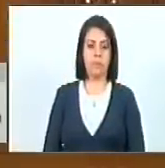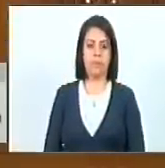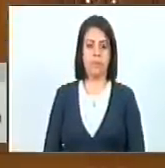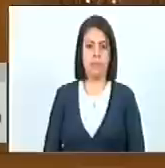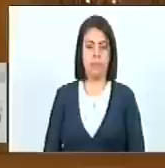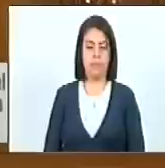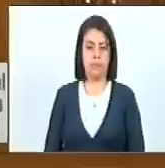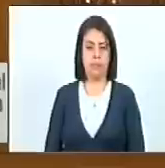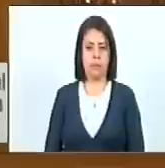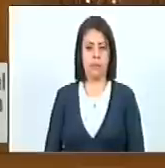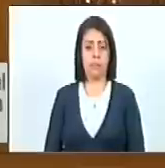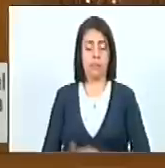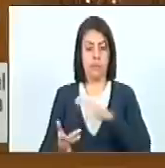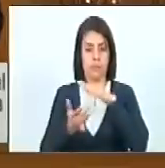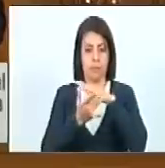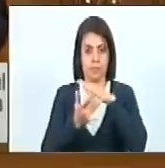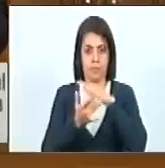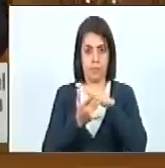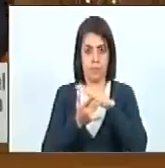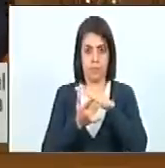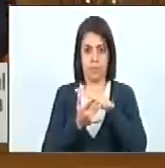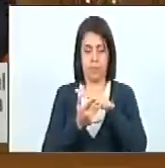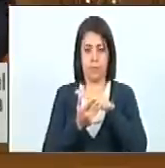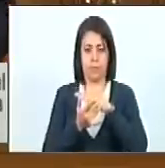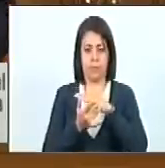vista tecnológico,